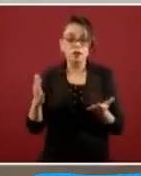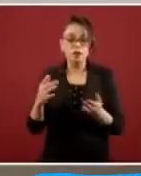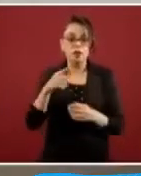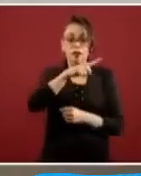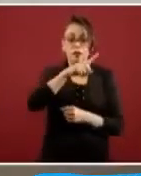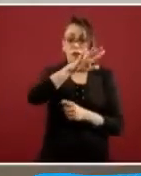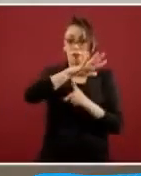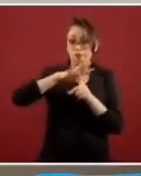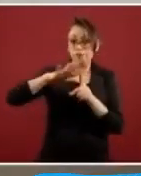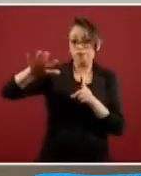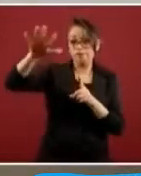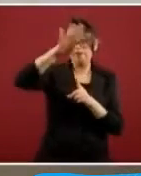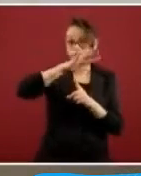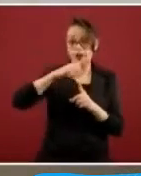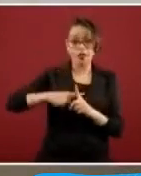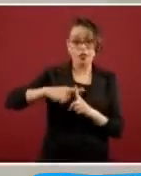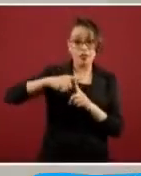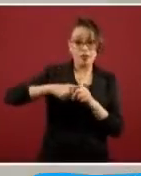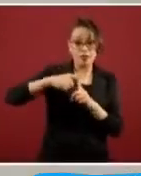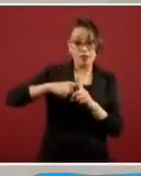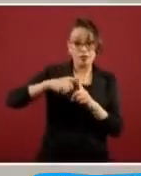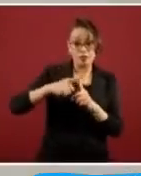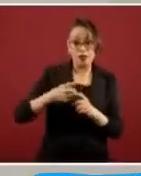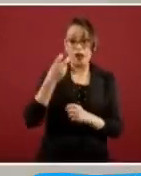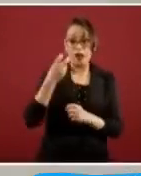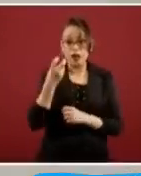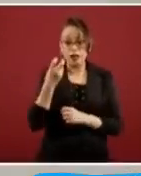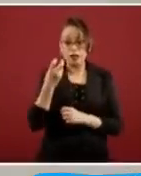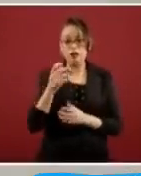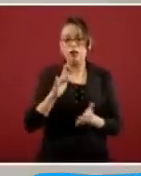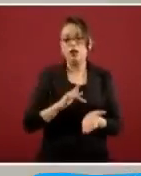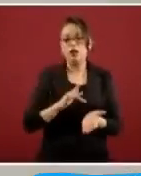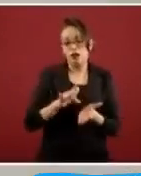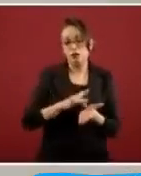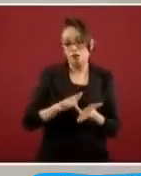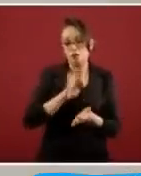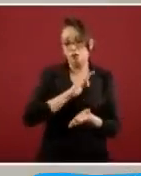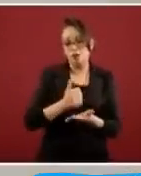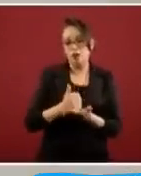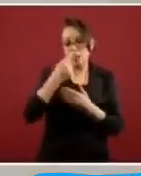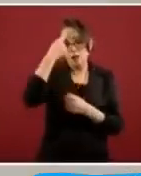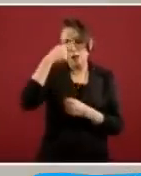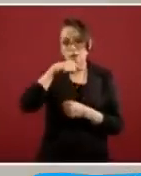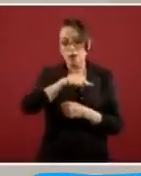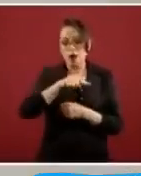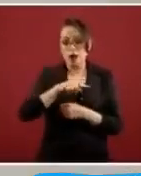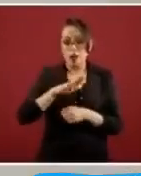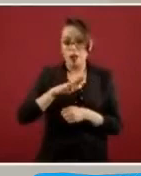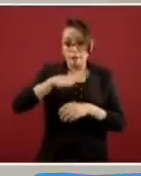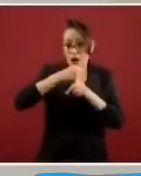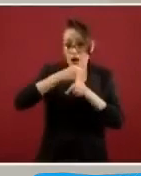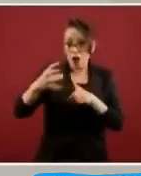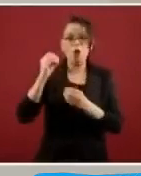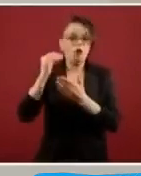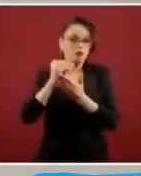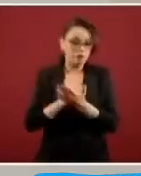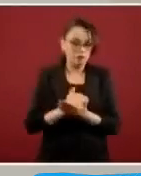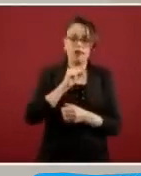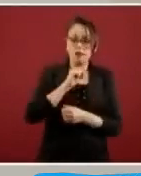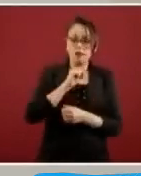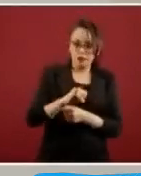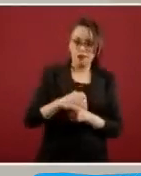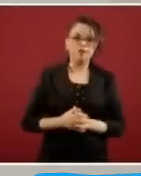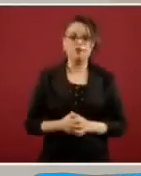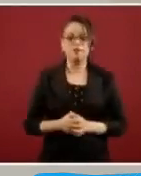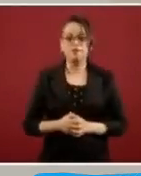ayude a que se vuelva menos eficiente la transmisión. Hay algunos estudios sugerentes de que esto